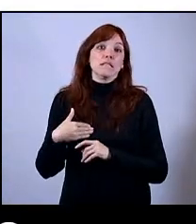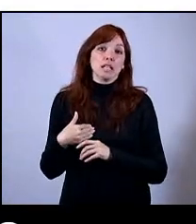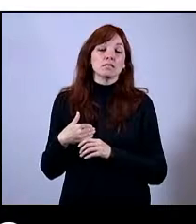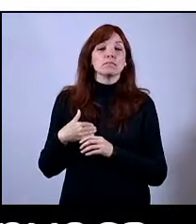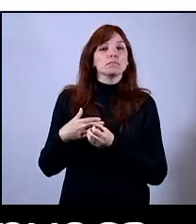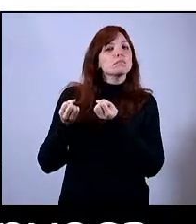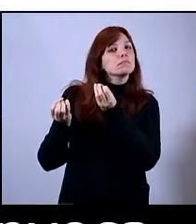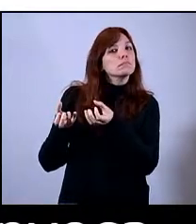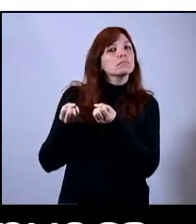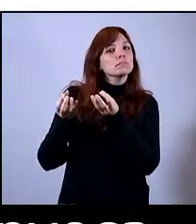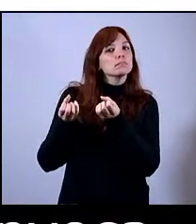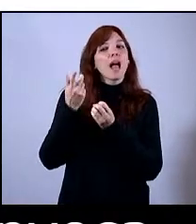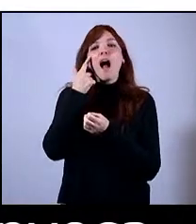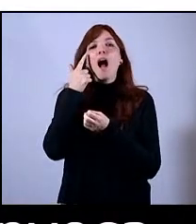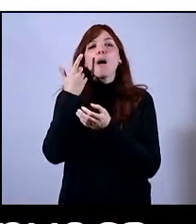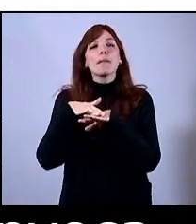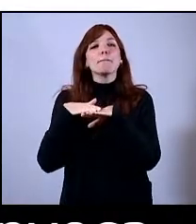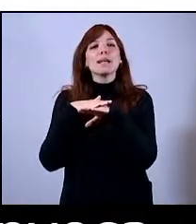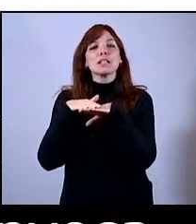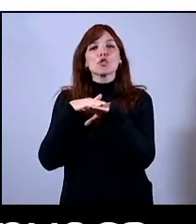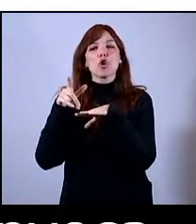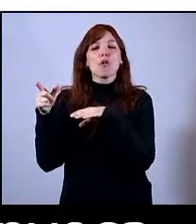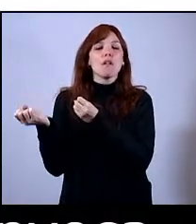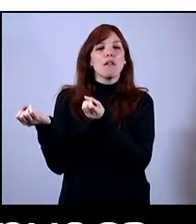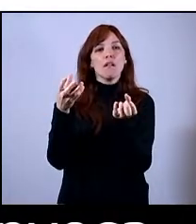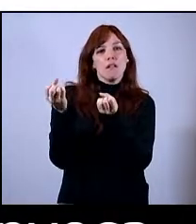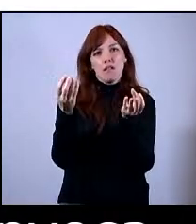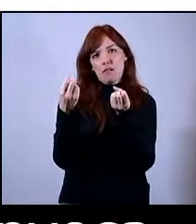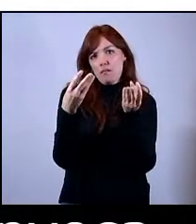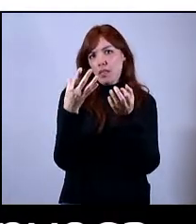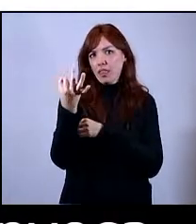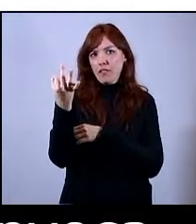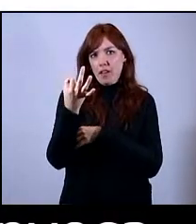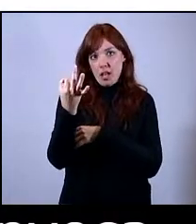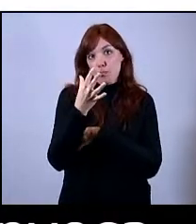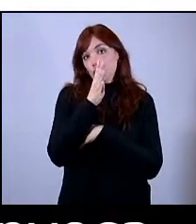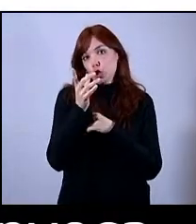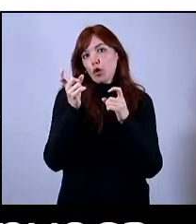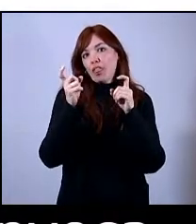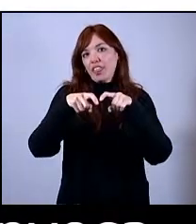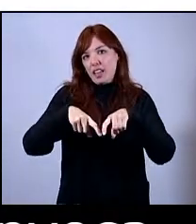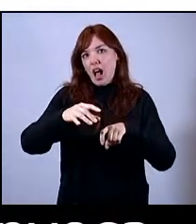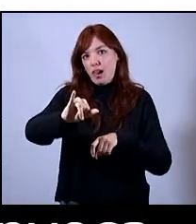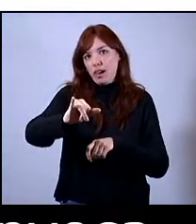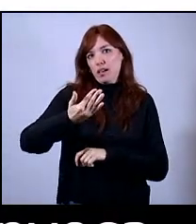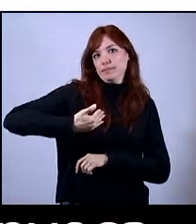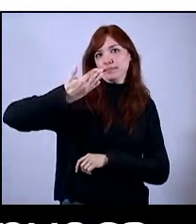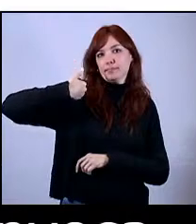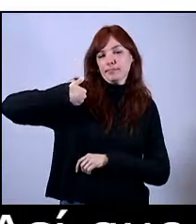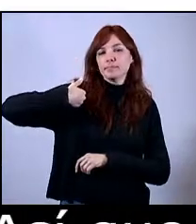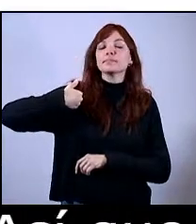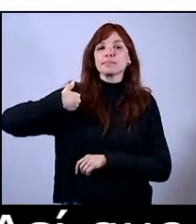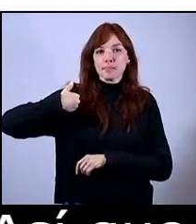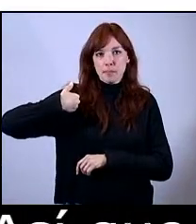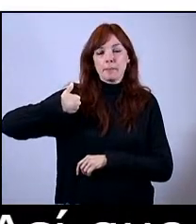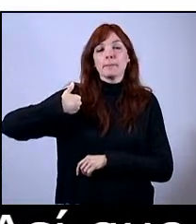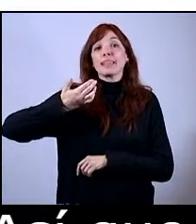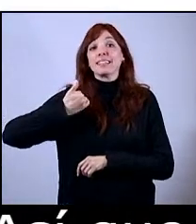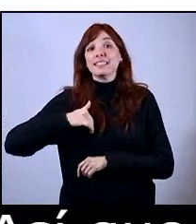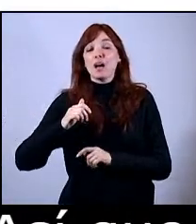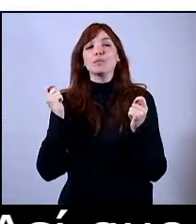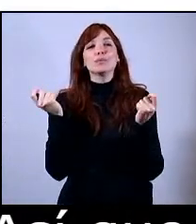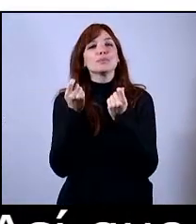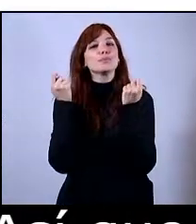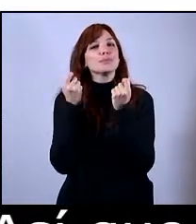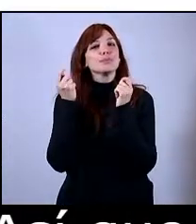que lleva los ministros al Consejo. Así que ya estaba convocado con anterioridad, antes de que anunciase